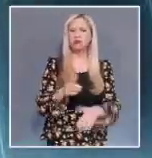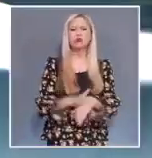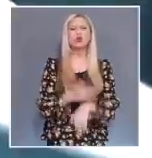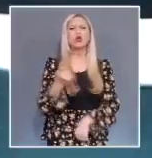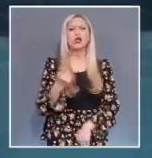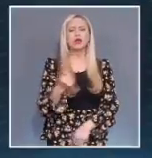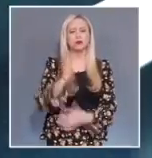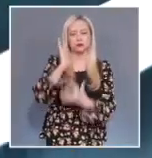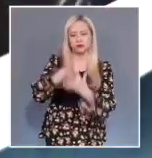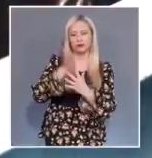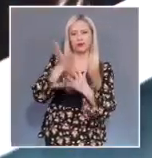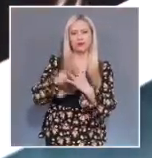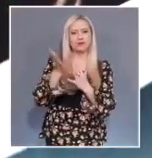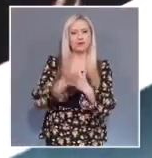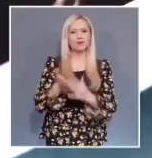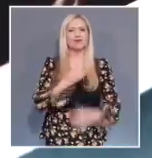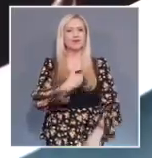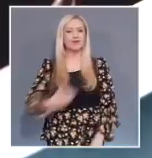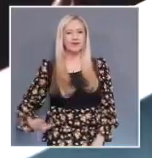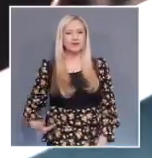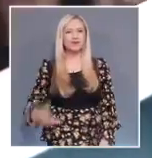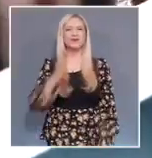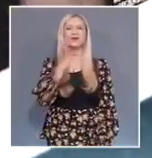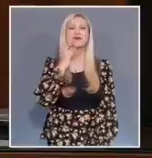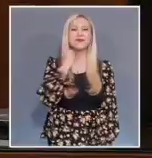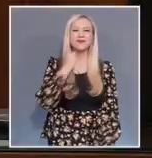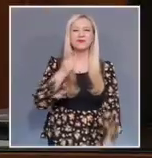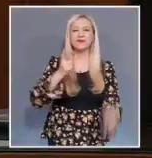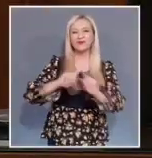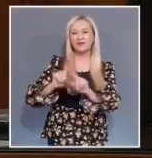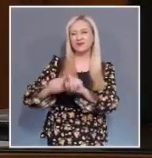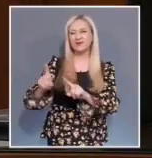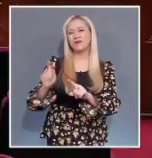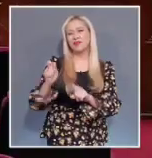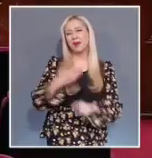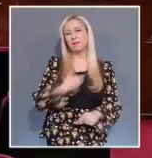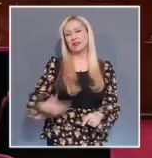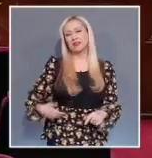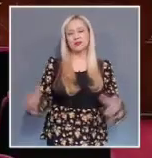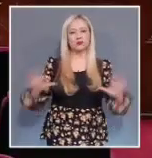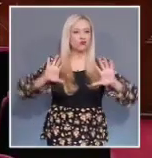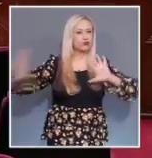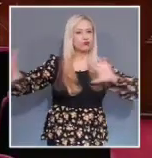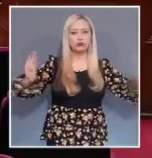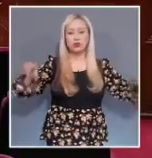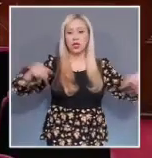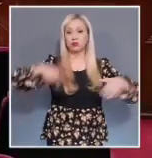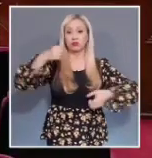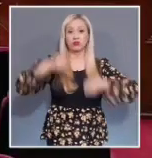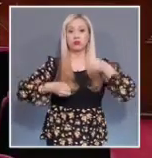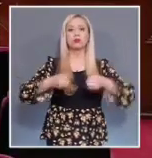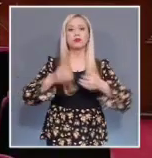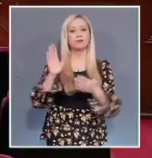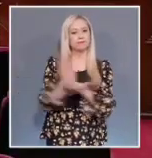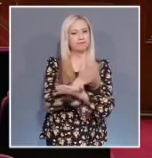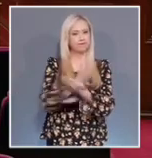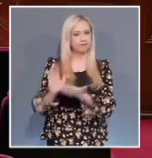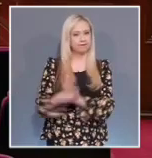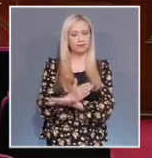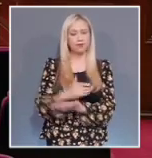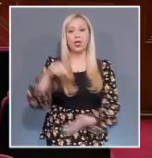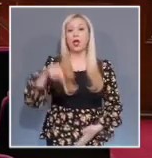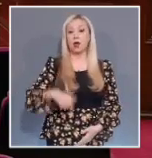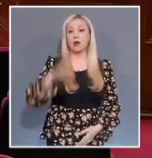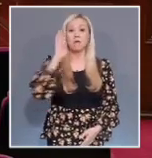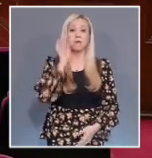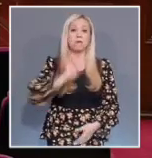en la defensa de los derechos humanos en nuestro país. Las y los ministros de la Suprema Corte son el contrapeso ante el autoritarismo y